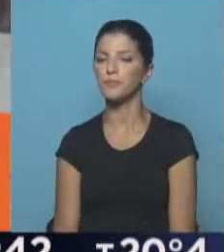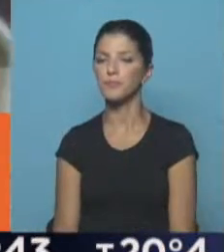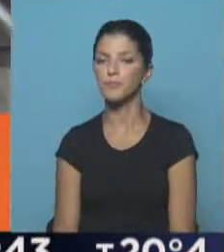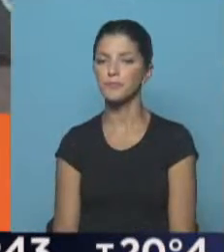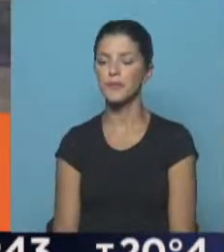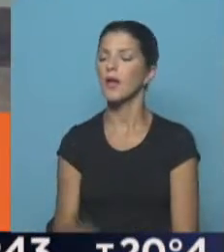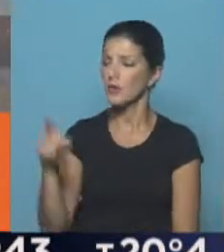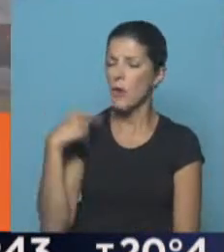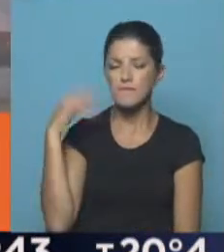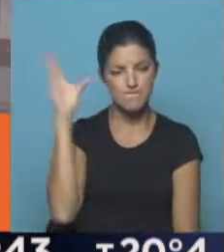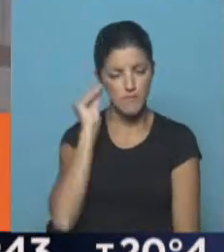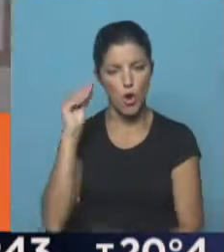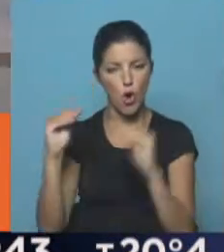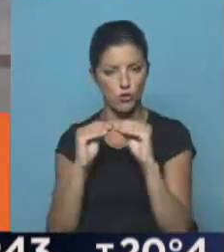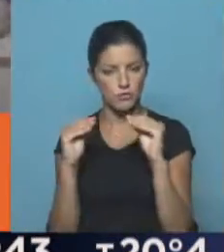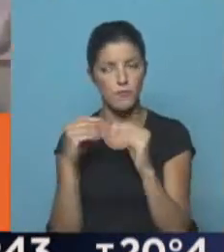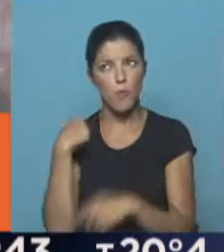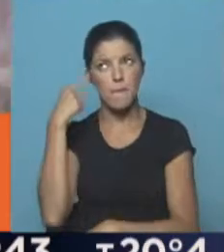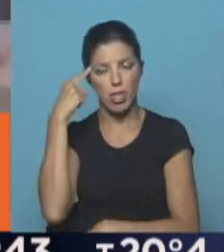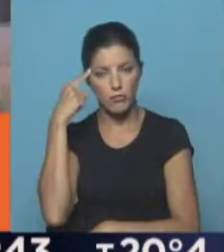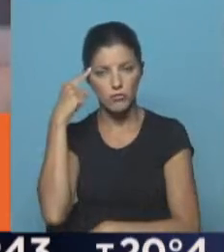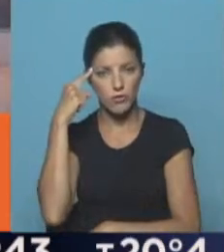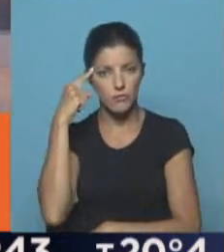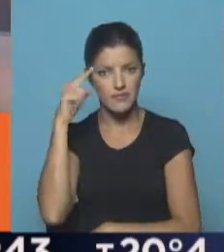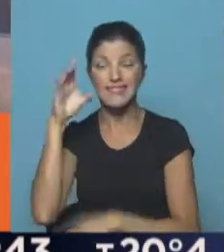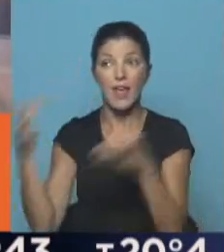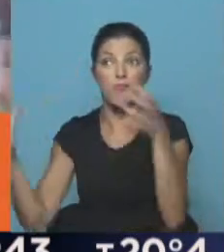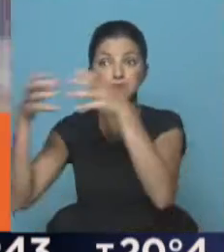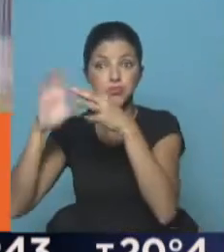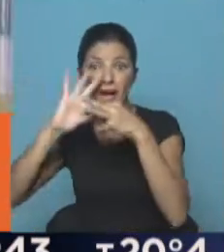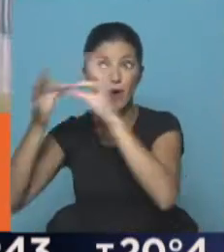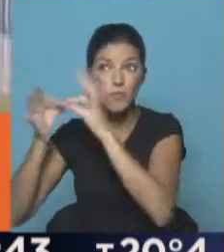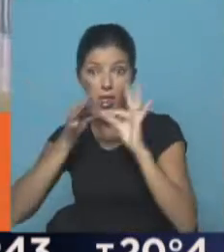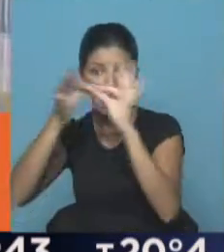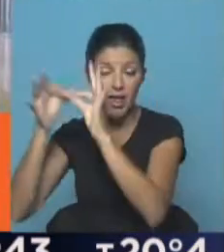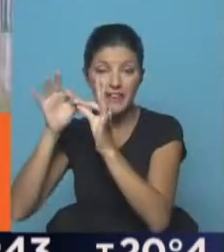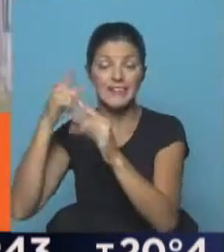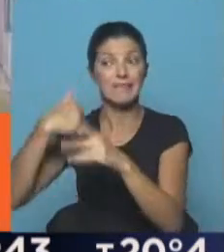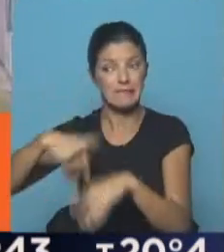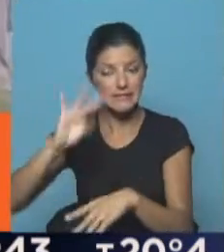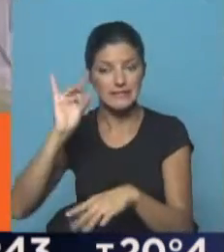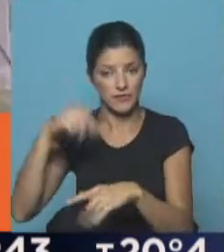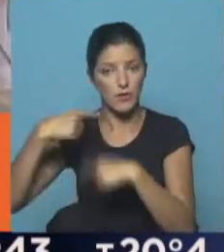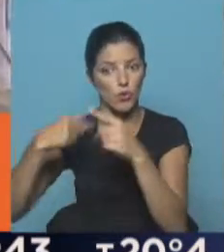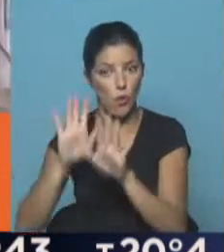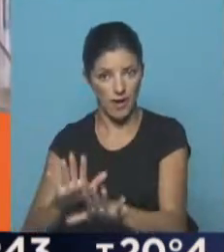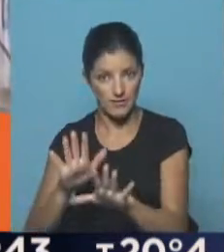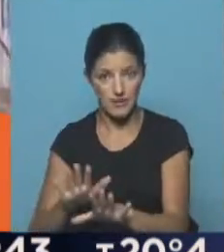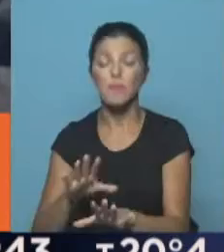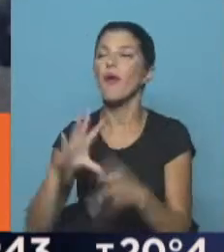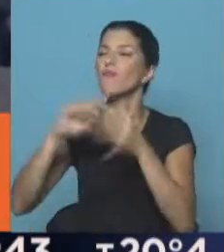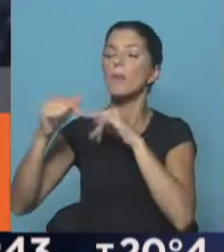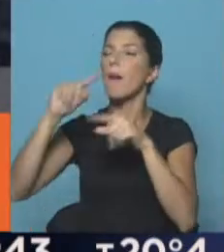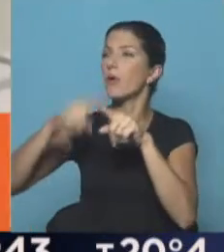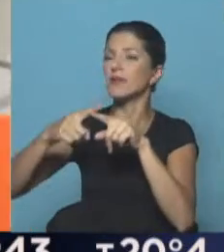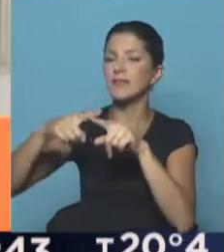me imagino que esta Unión Europea cada vez le va a costar más seguir siendo una unión, por estas diferencias políticas y estas distintas